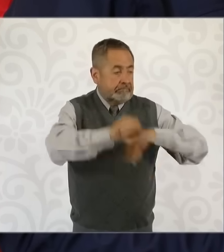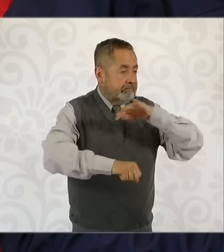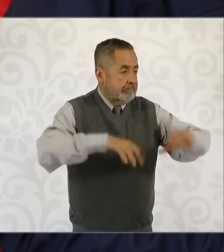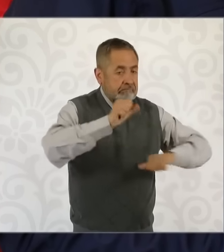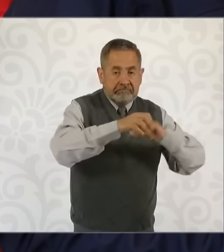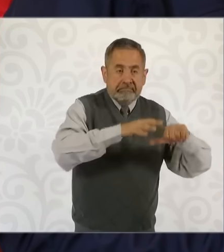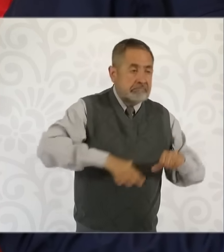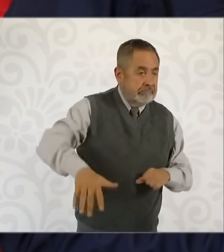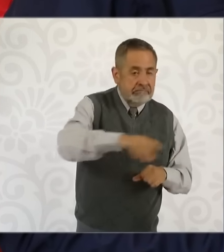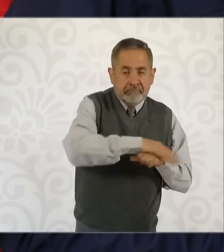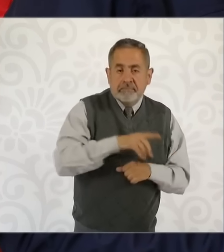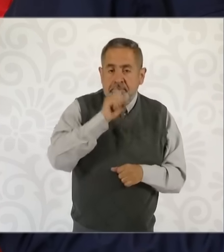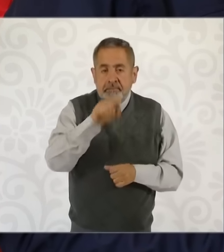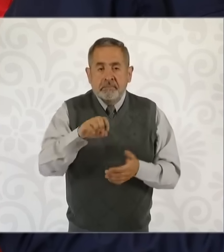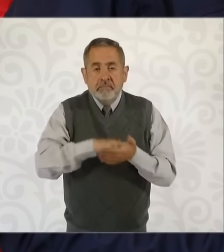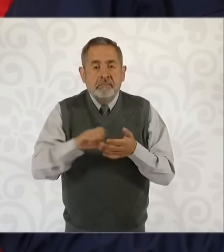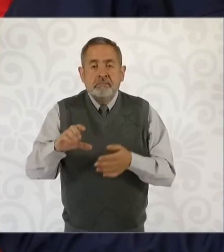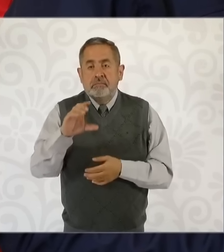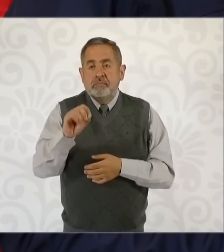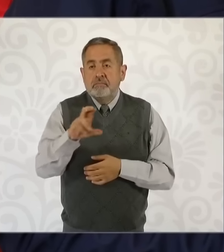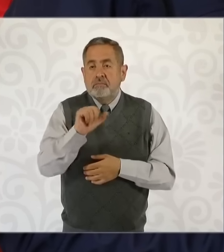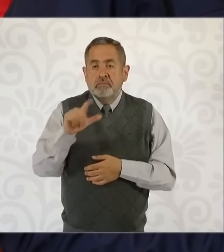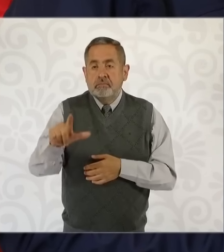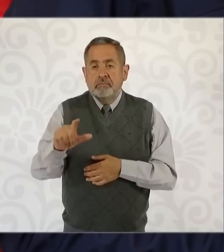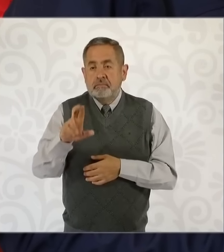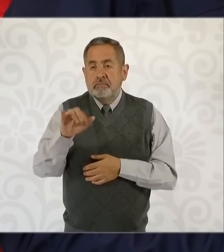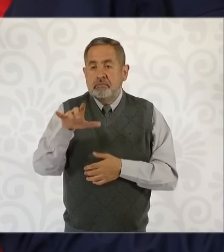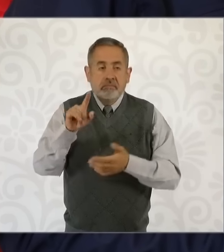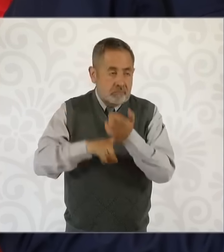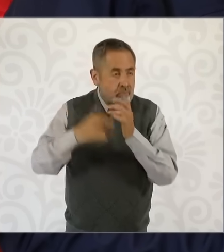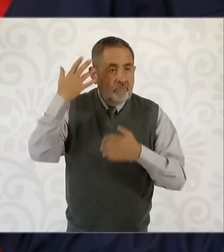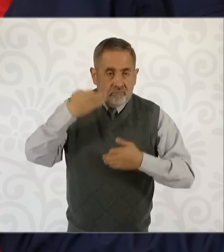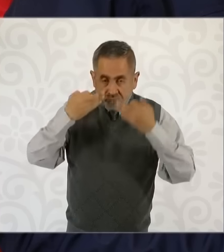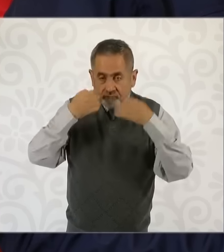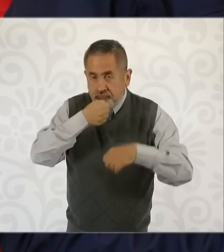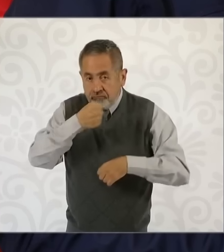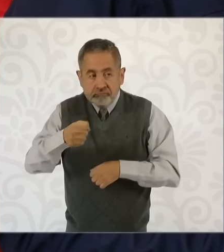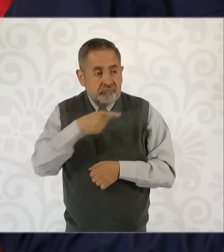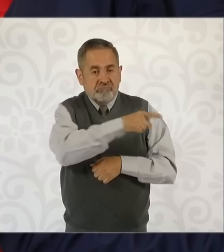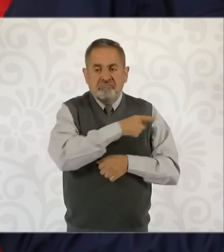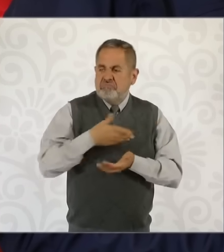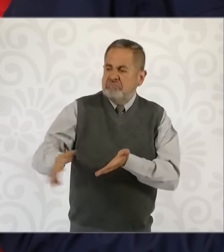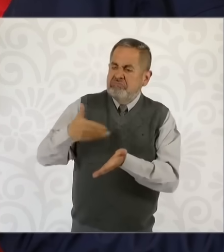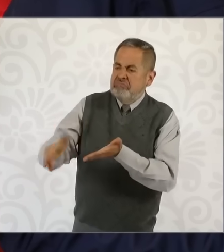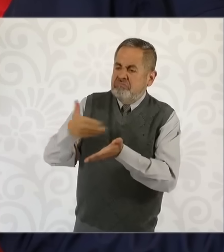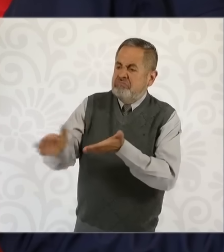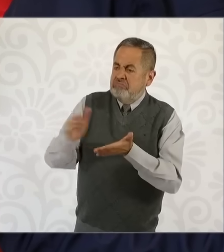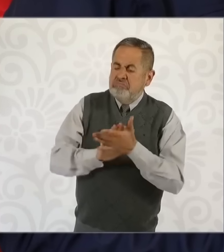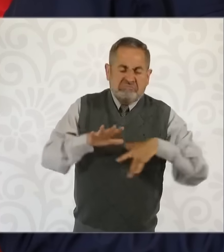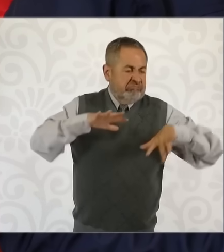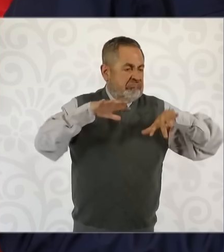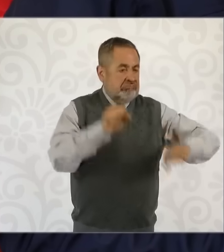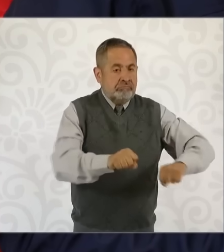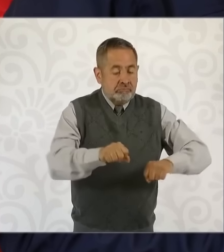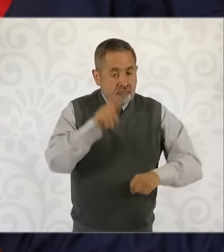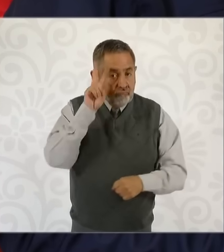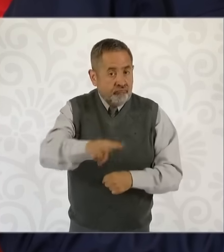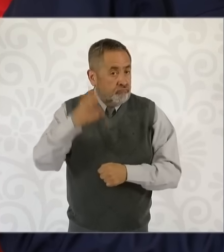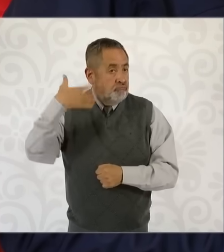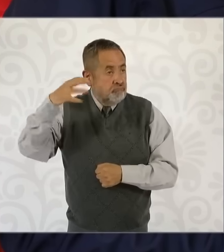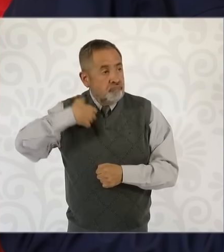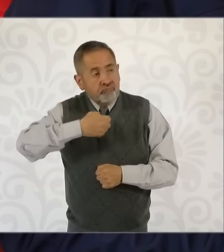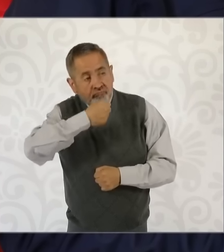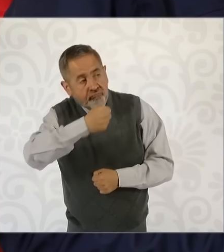Risco, sacaron a la gente a golpes. A mí me tocó como reportera cubrir una historia muy triste. Yo creo que ahí es donde